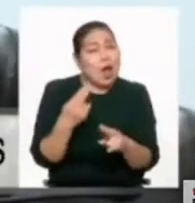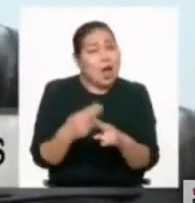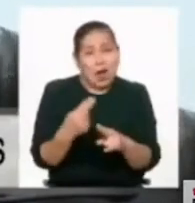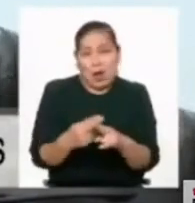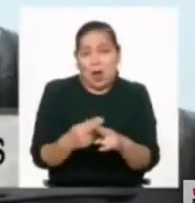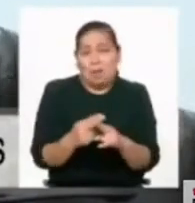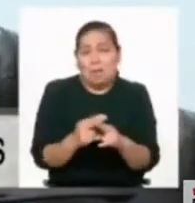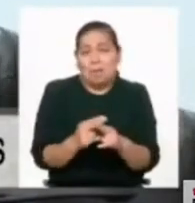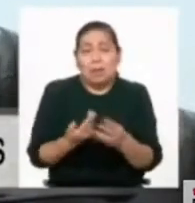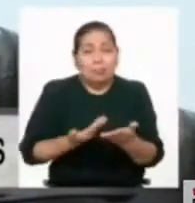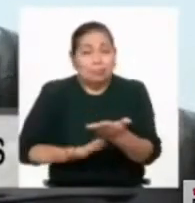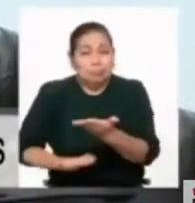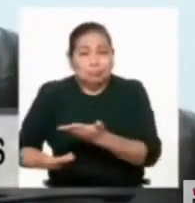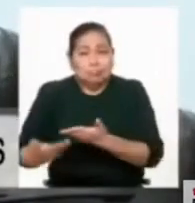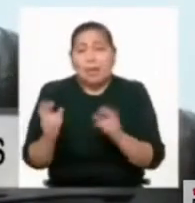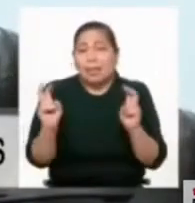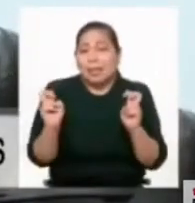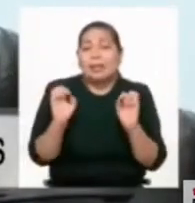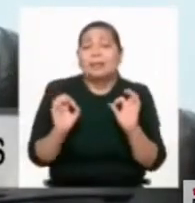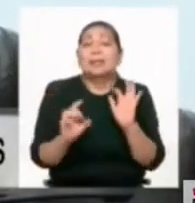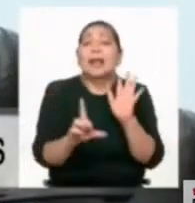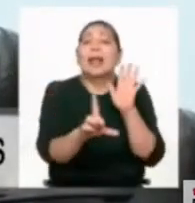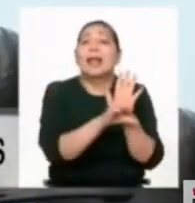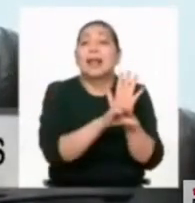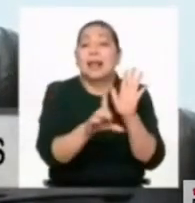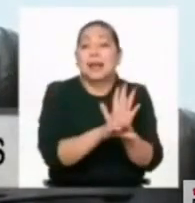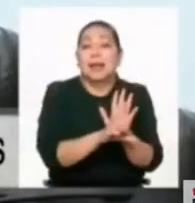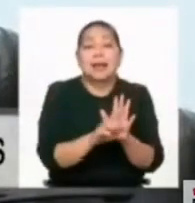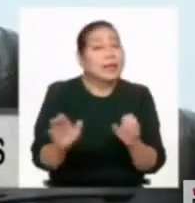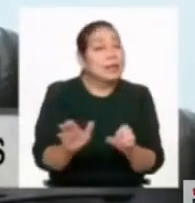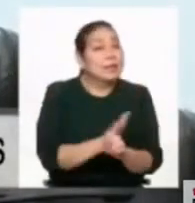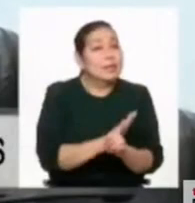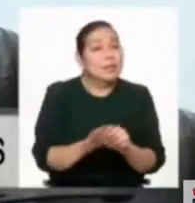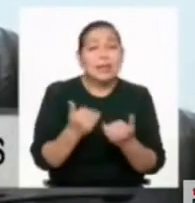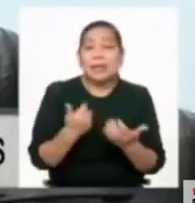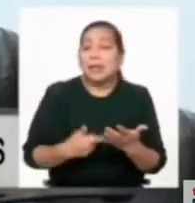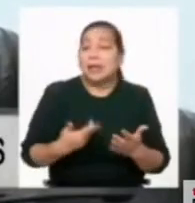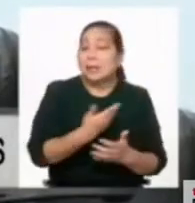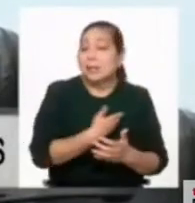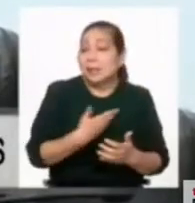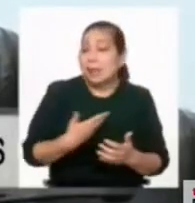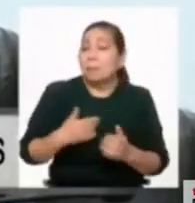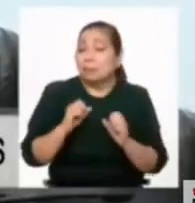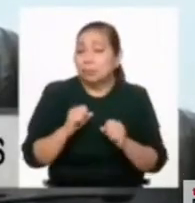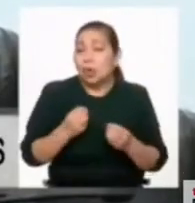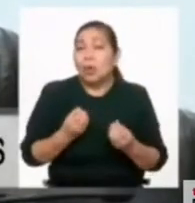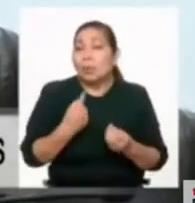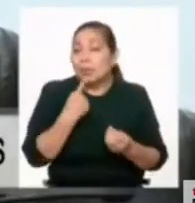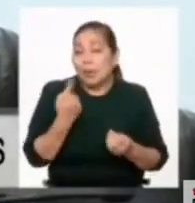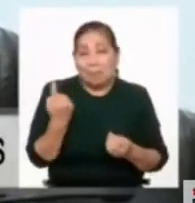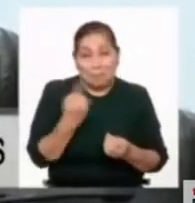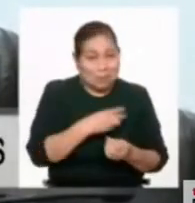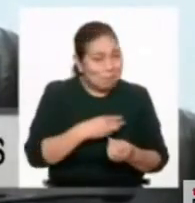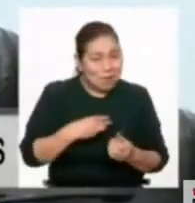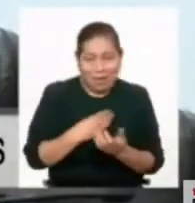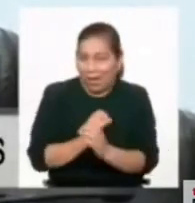denominación, el traslado que estamos haciendo tiene un marco legal y es absolutamente válido lo que hace el gobierno y, por supuesto, como lo ha dicho el Premier,